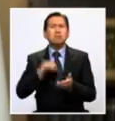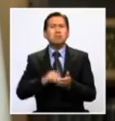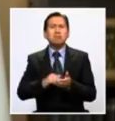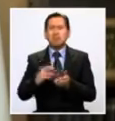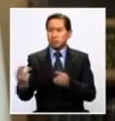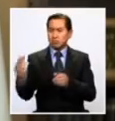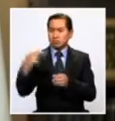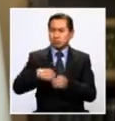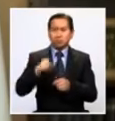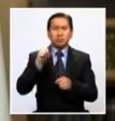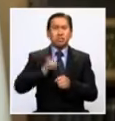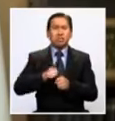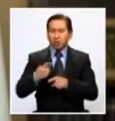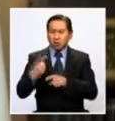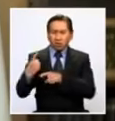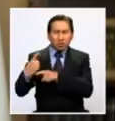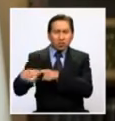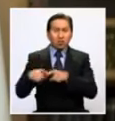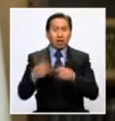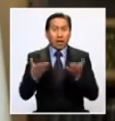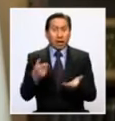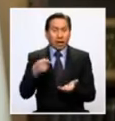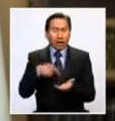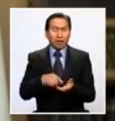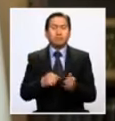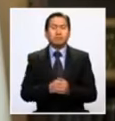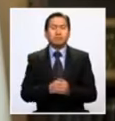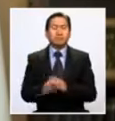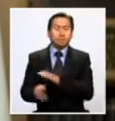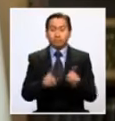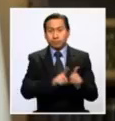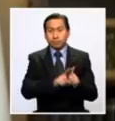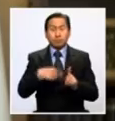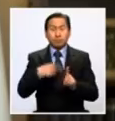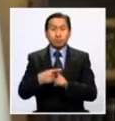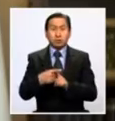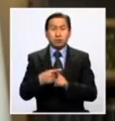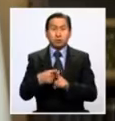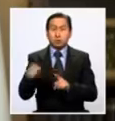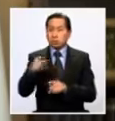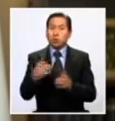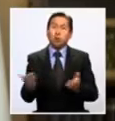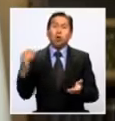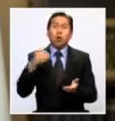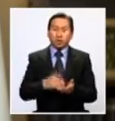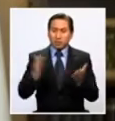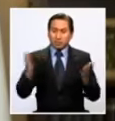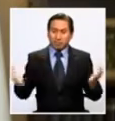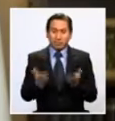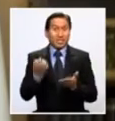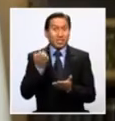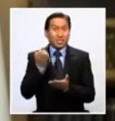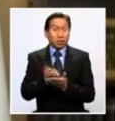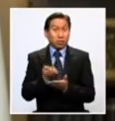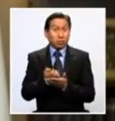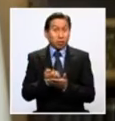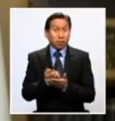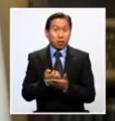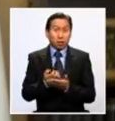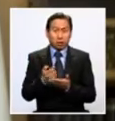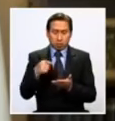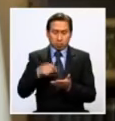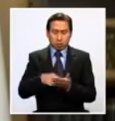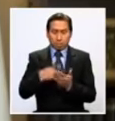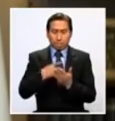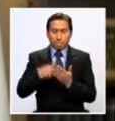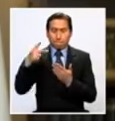entre empleos directos e indirectos. También con la idea de ayudar a la reactivación de la economía, ya está en funcionamiento el